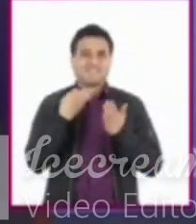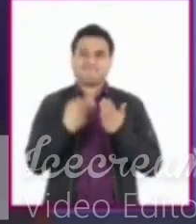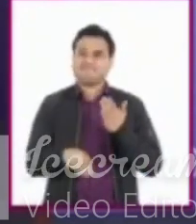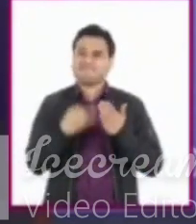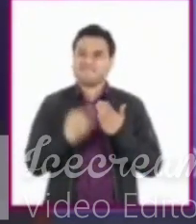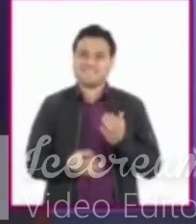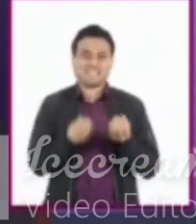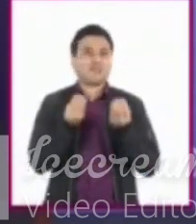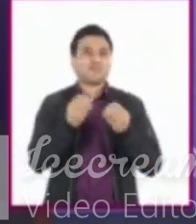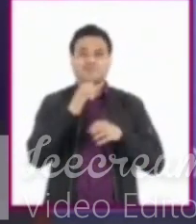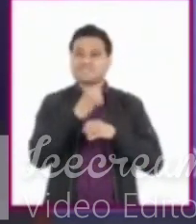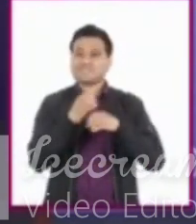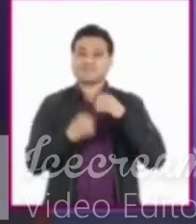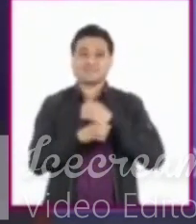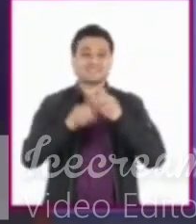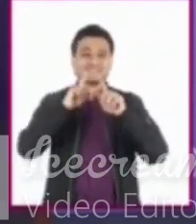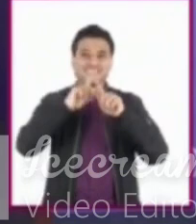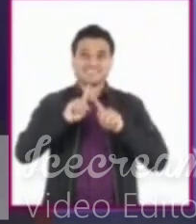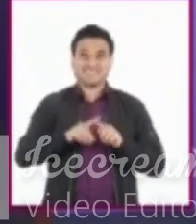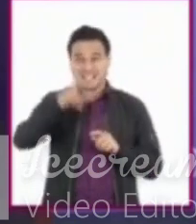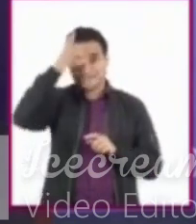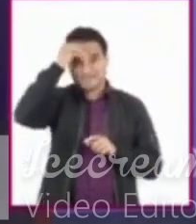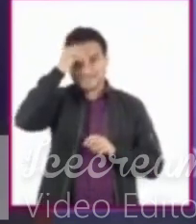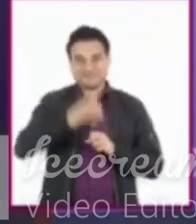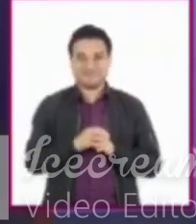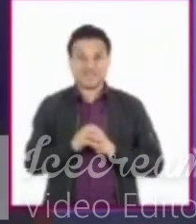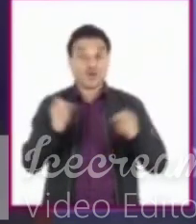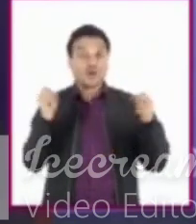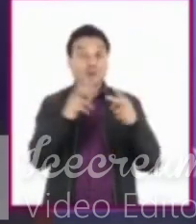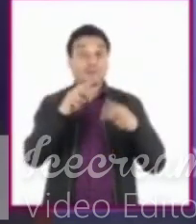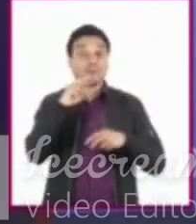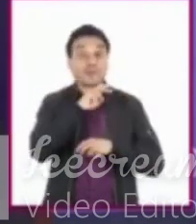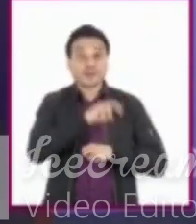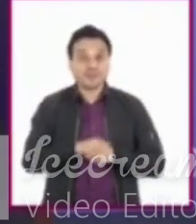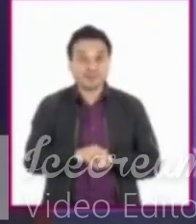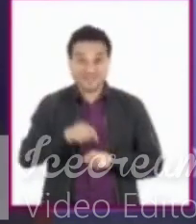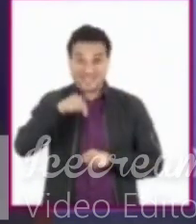explorar y descubrir. Así que nos vemos pronto aquí en Aprende en Casa.